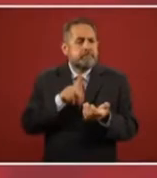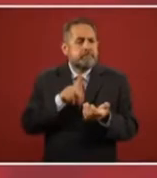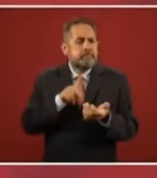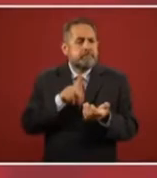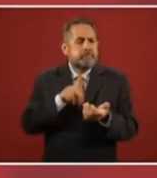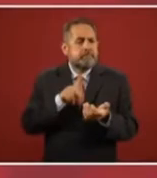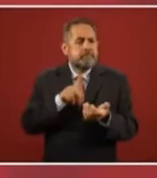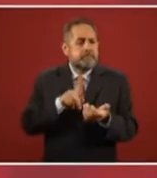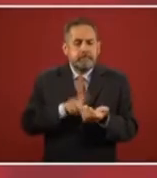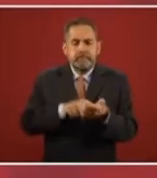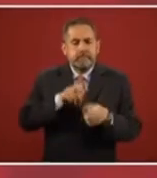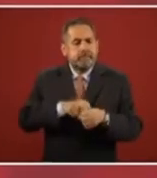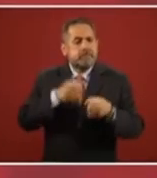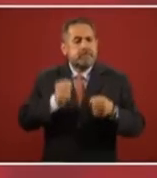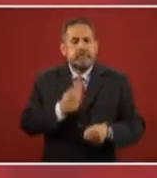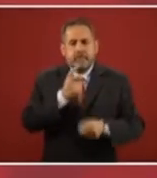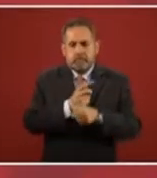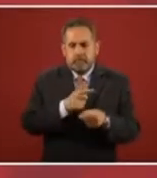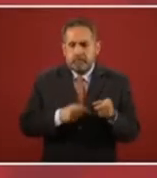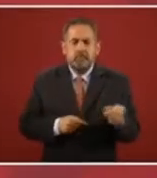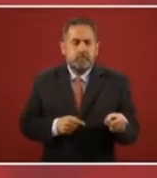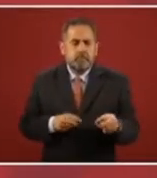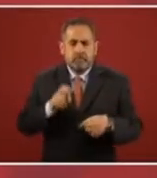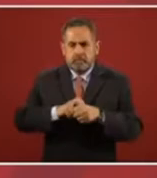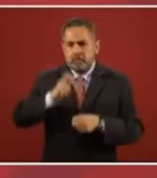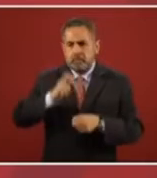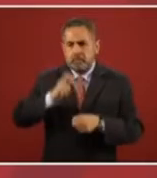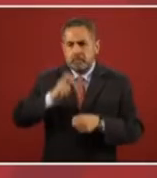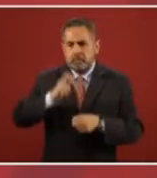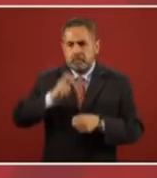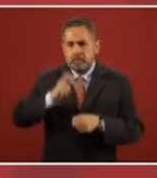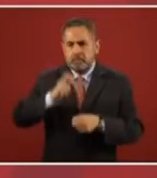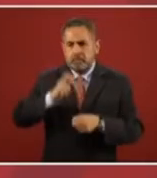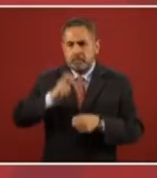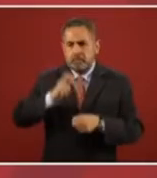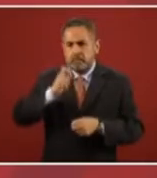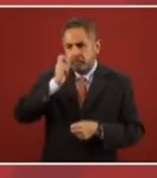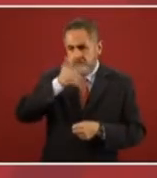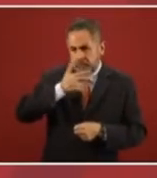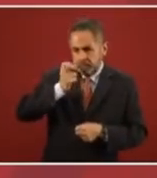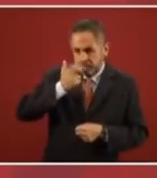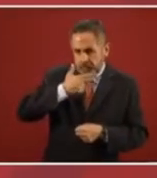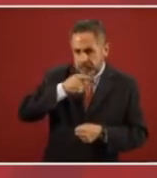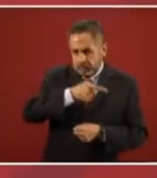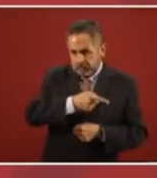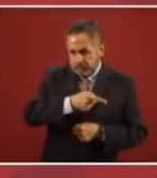verzeri en chihuahua en chihuahua